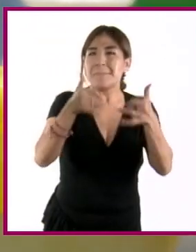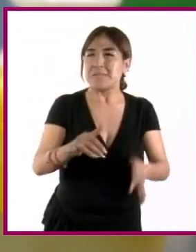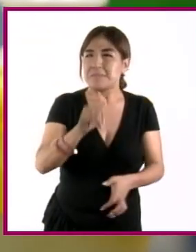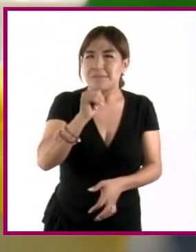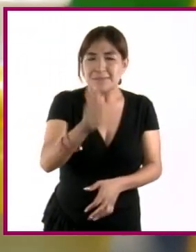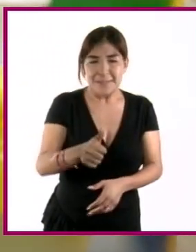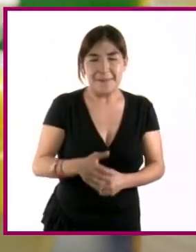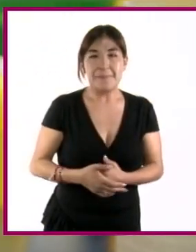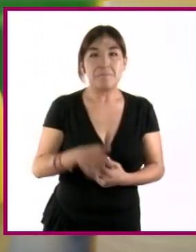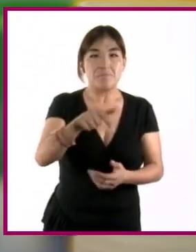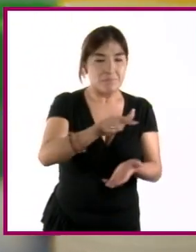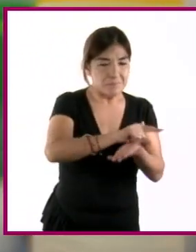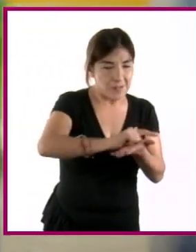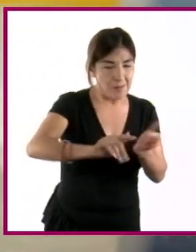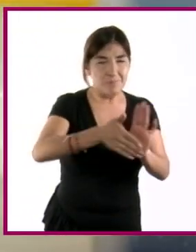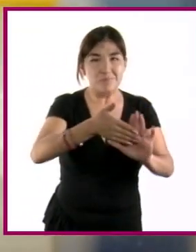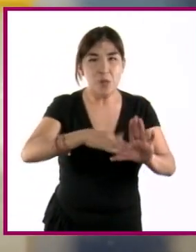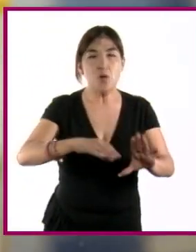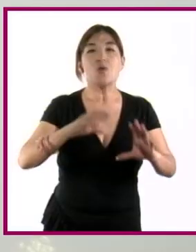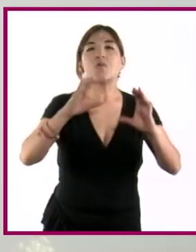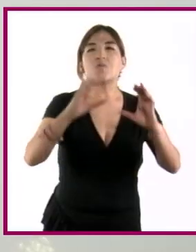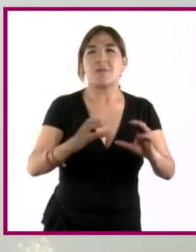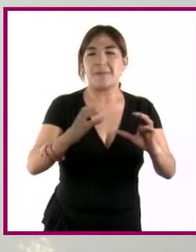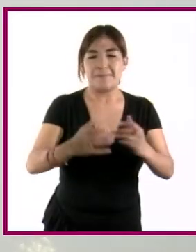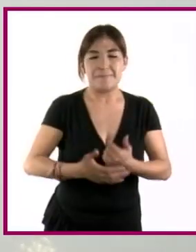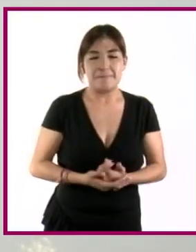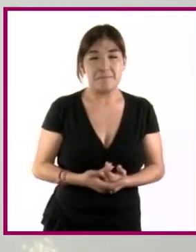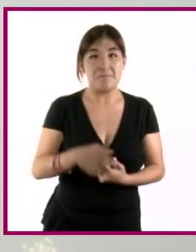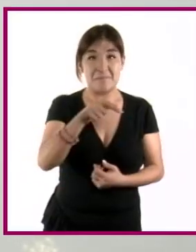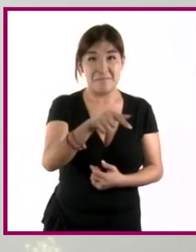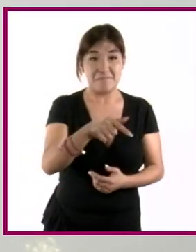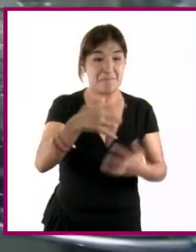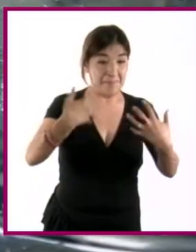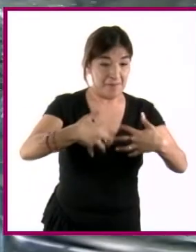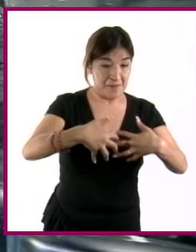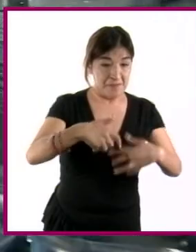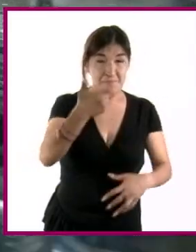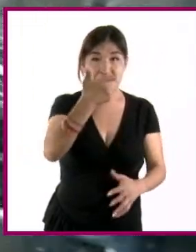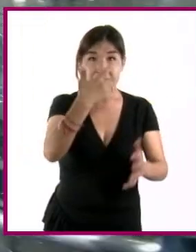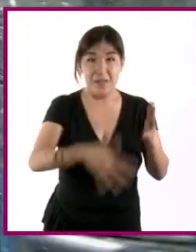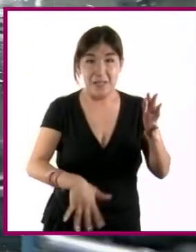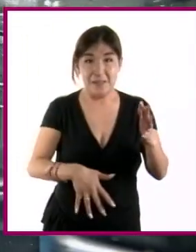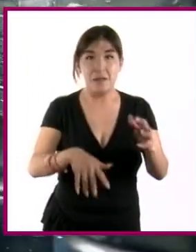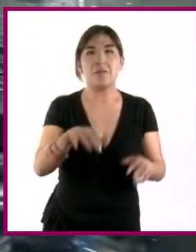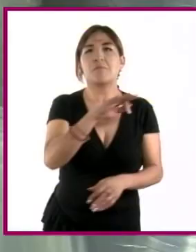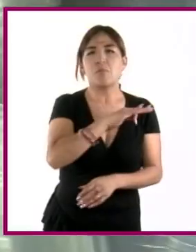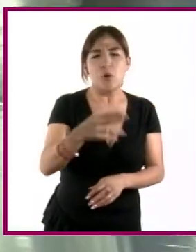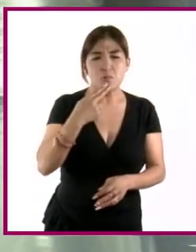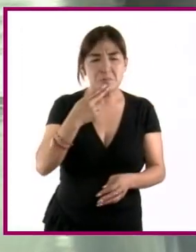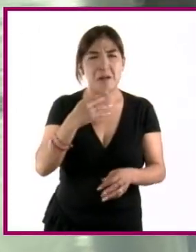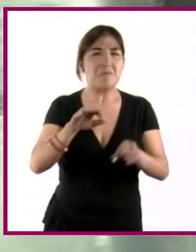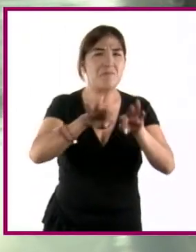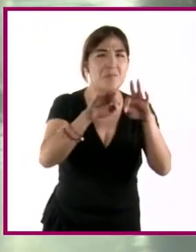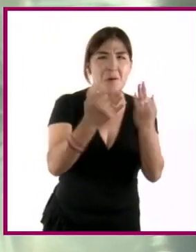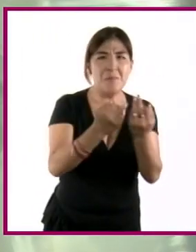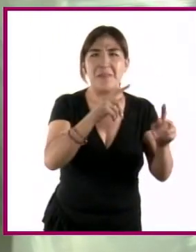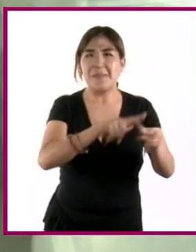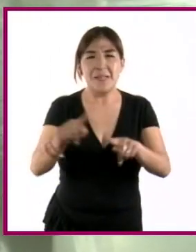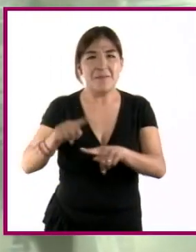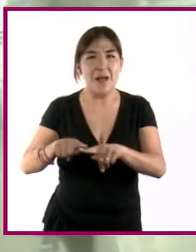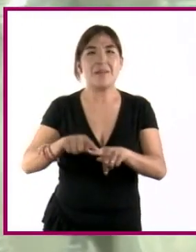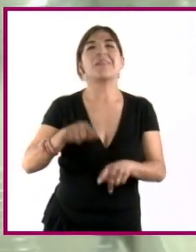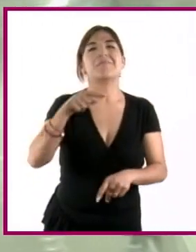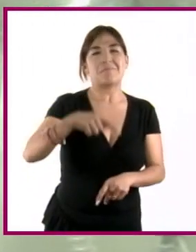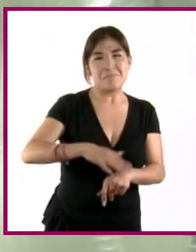maleabilidad, limpieza e inocuidad. Su bajo costo de producción, resistencia y flexibilidad ha permitido que sea utilizado